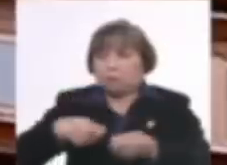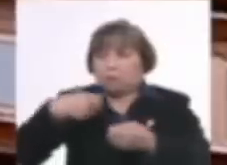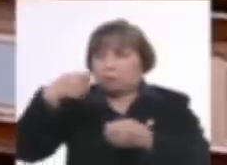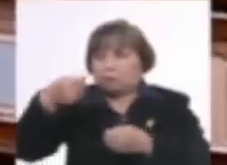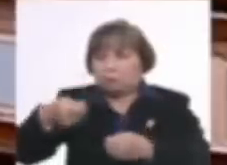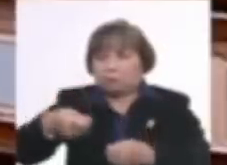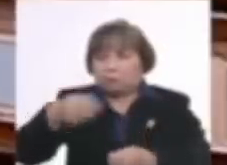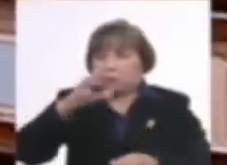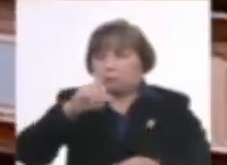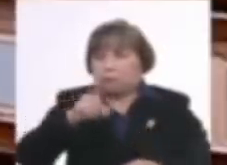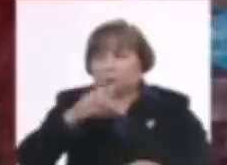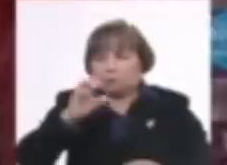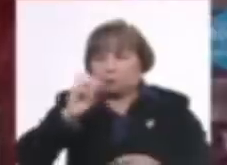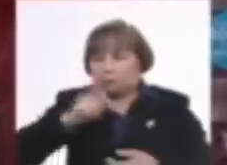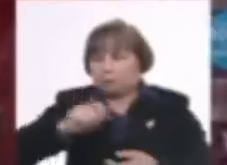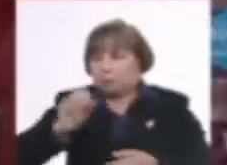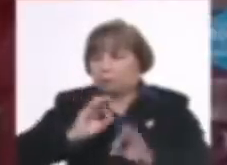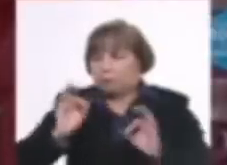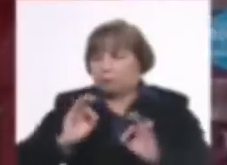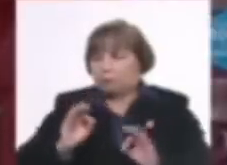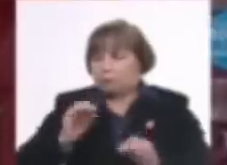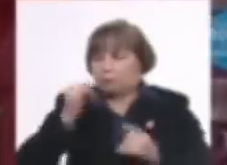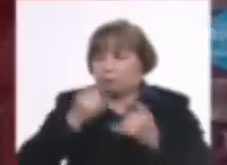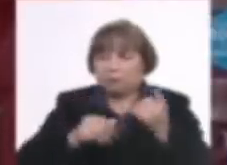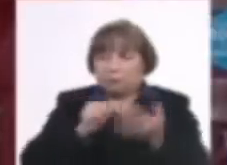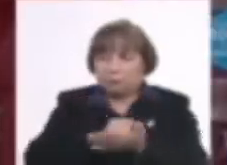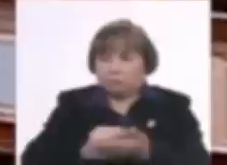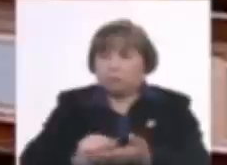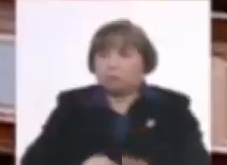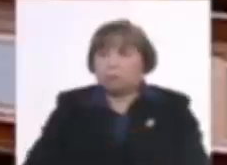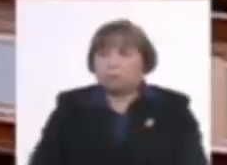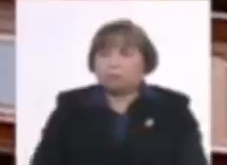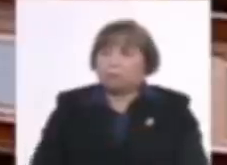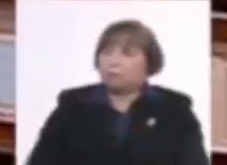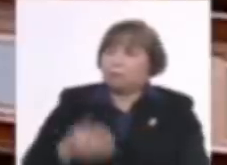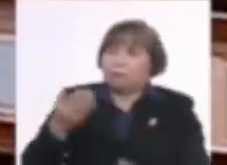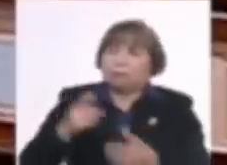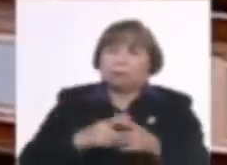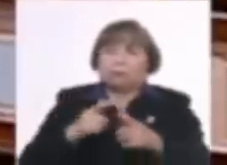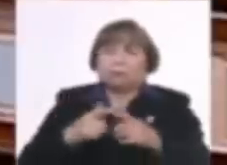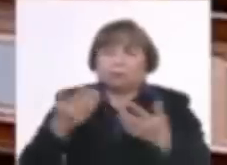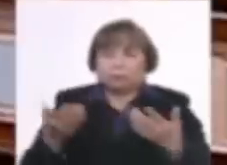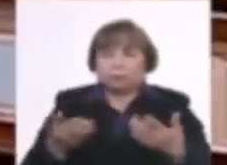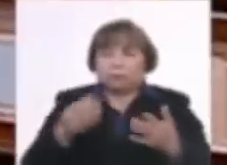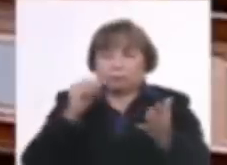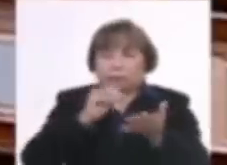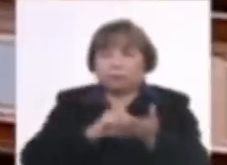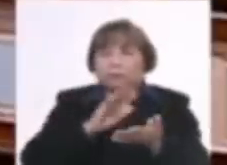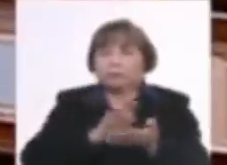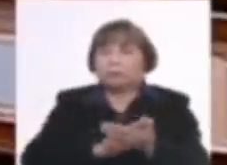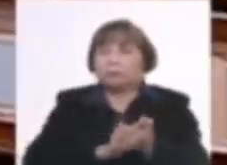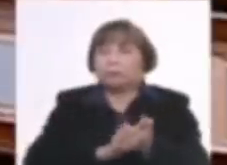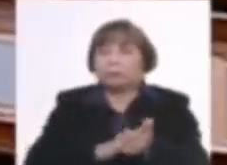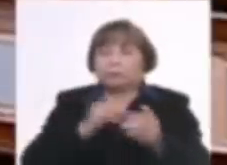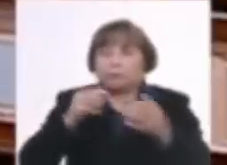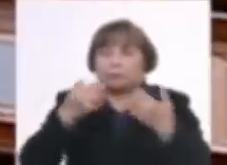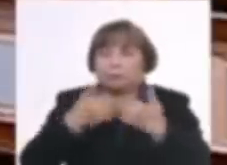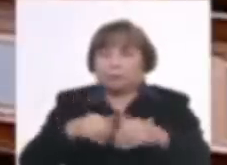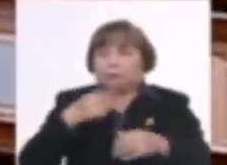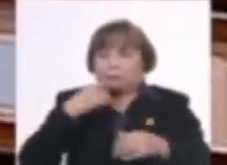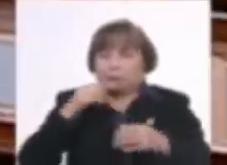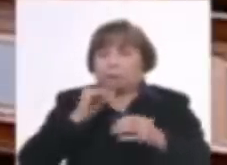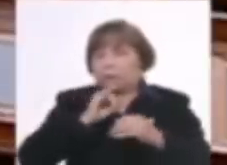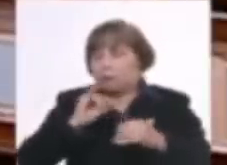dan 1.500, no firmó nada. A fin de mes, no. Ok, entonces, señor presidente, que conste en actas. Esta empresa